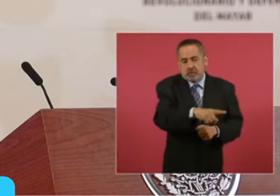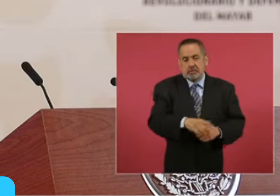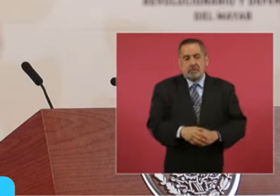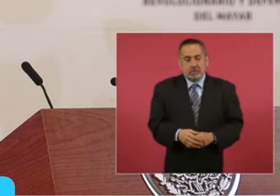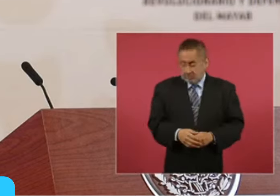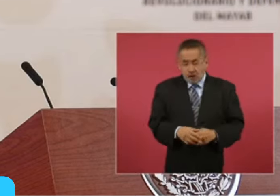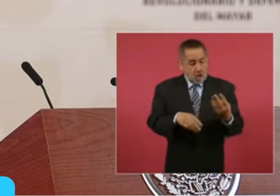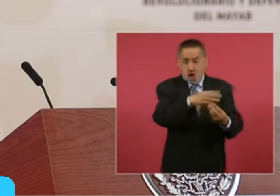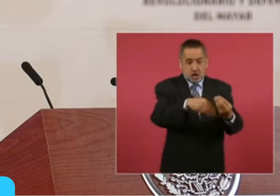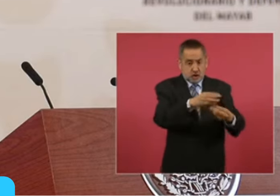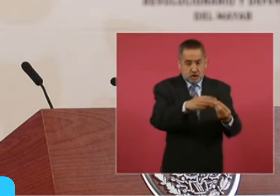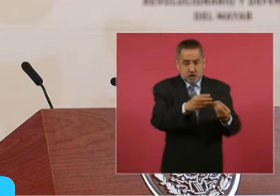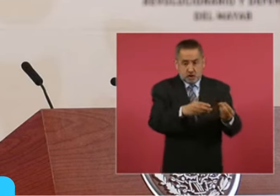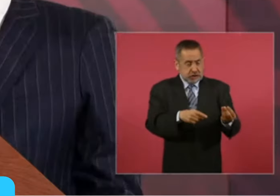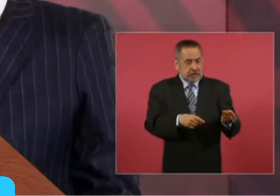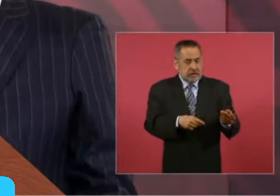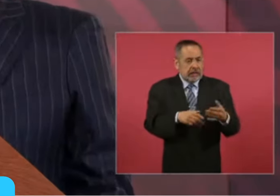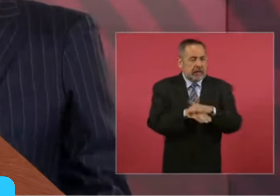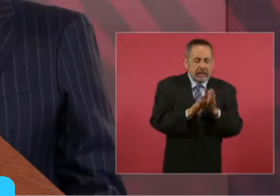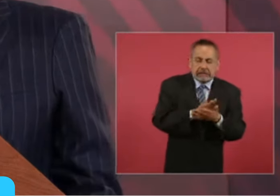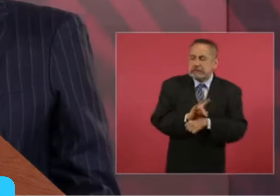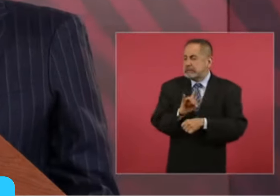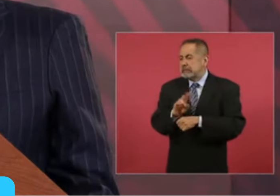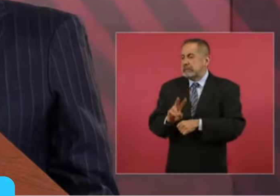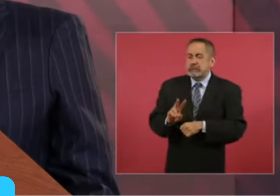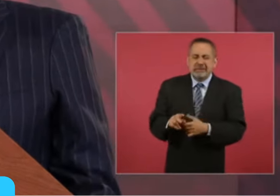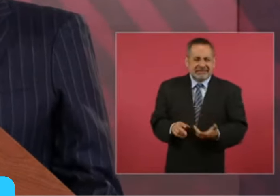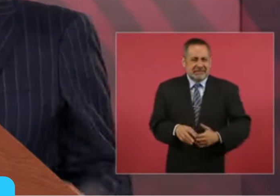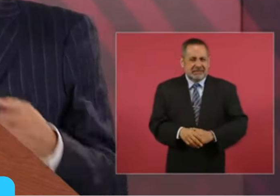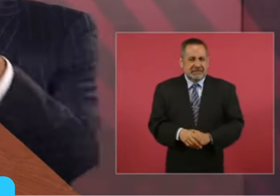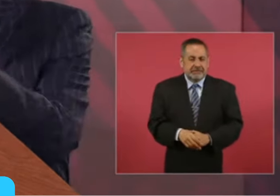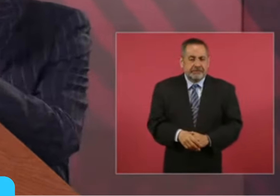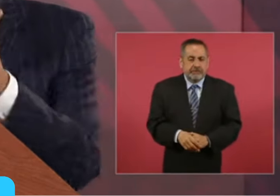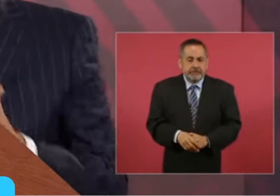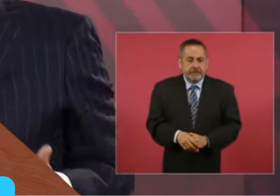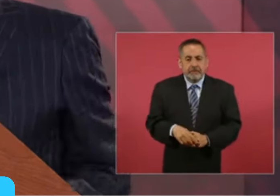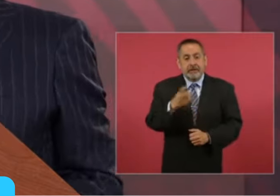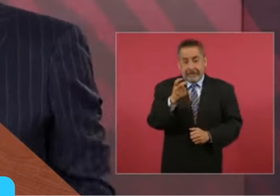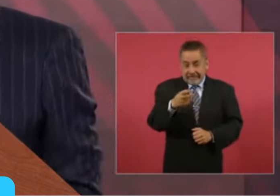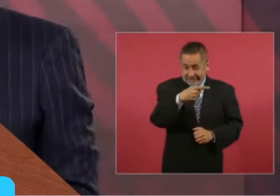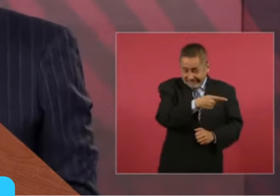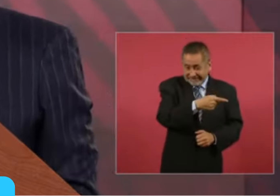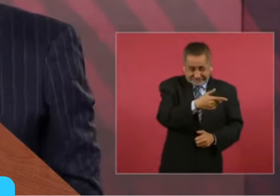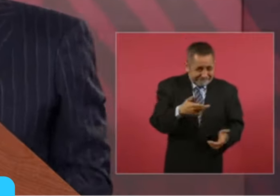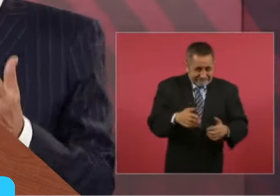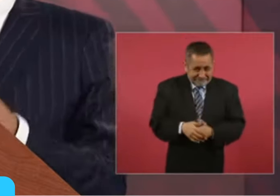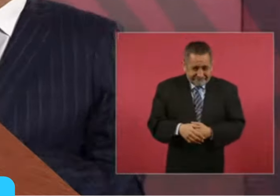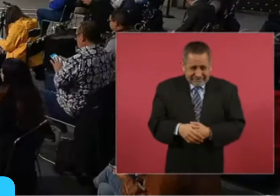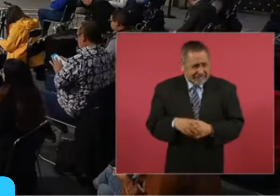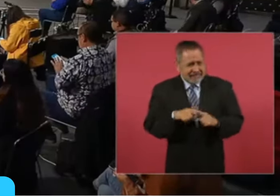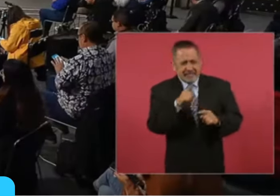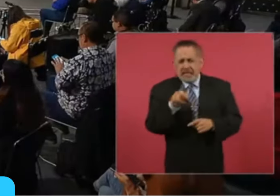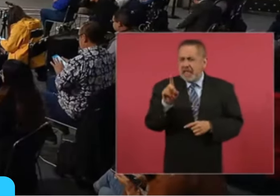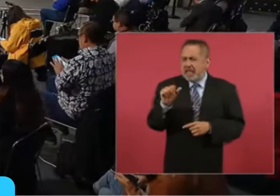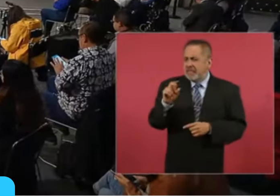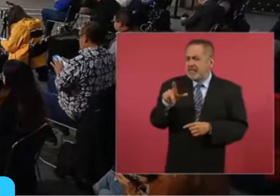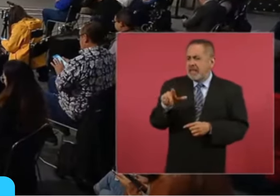Sí, todos, o sea, ahí metidos. Entonces, ese es el señor. ¿Quién es Daniel